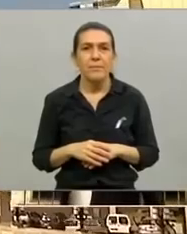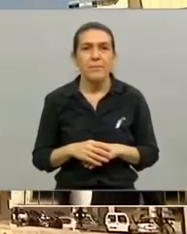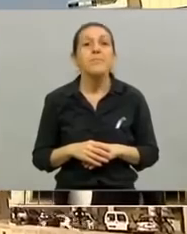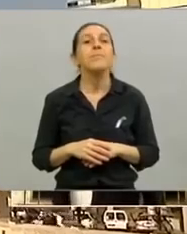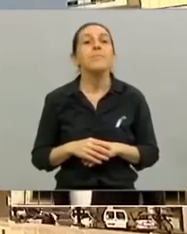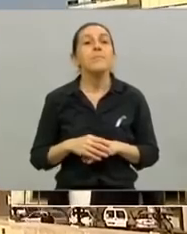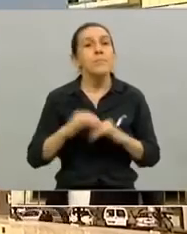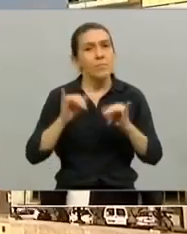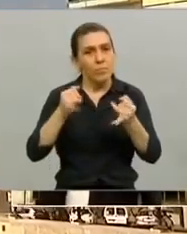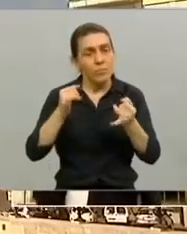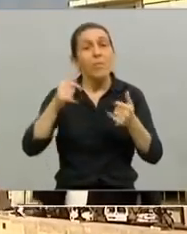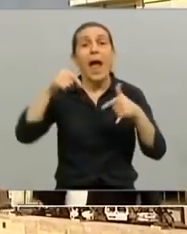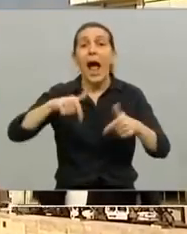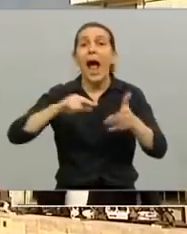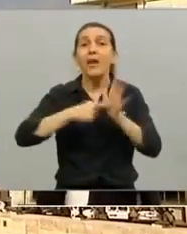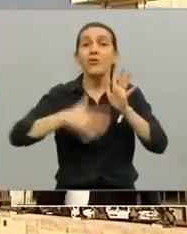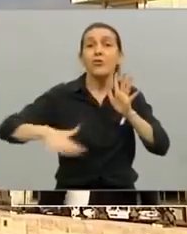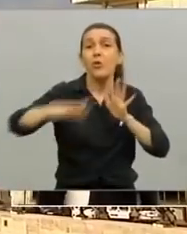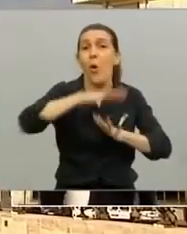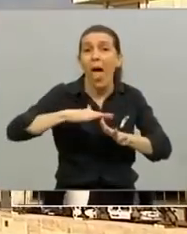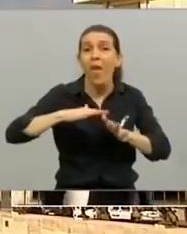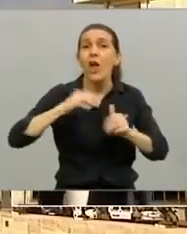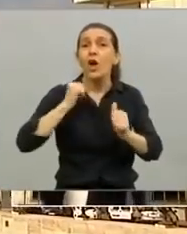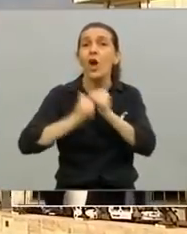Aquí, desde la ciudad de Rosario,